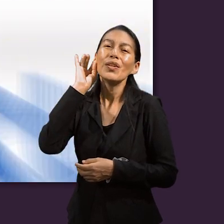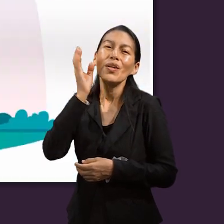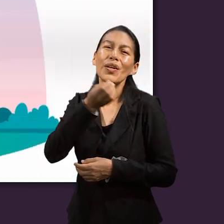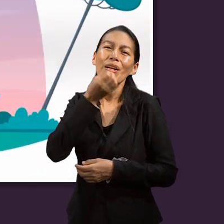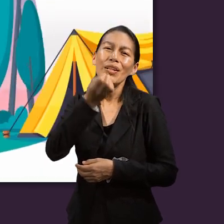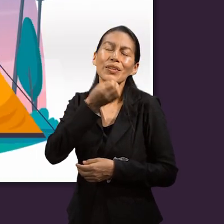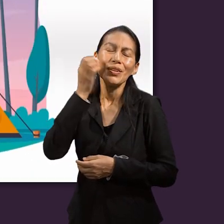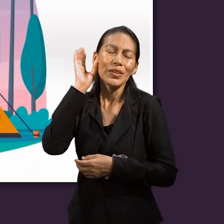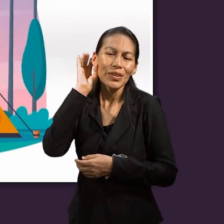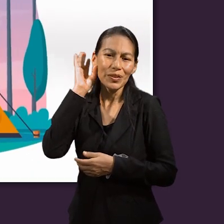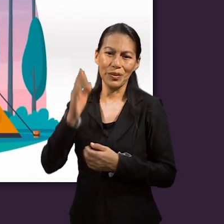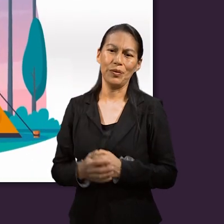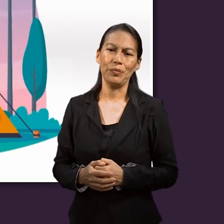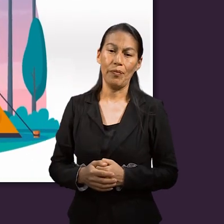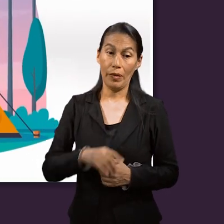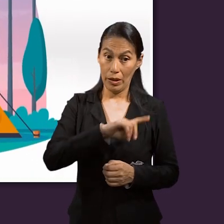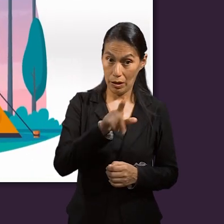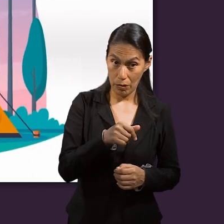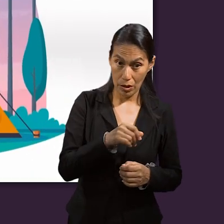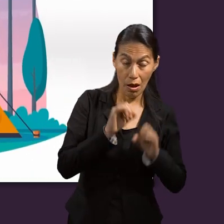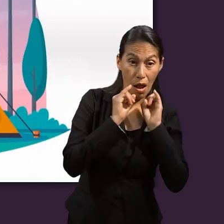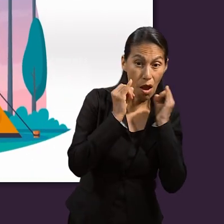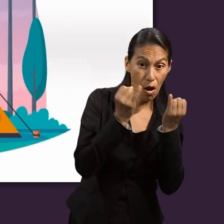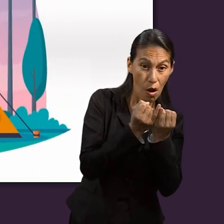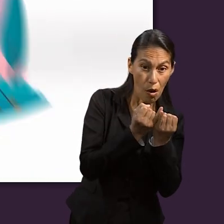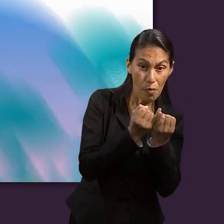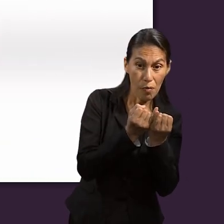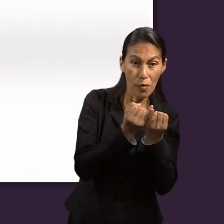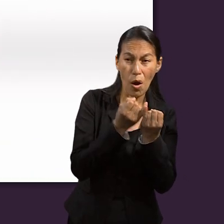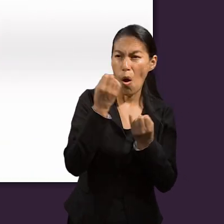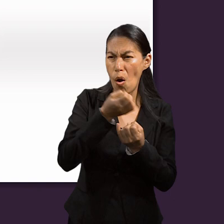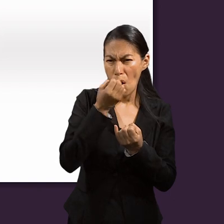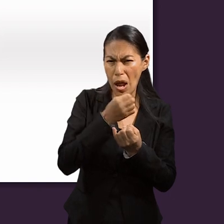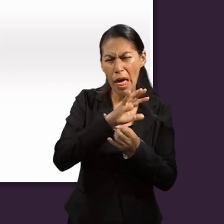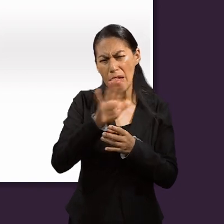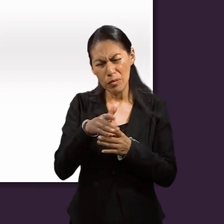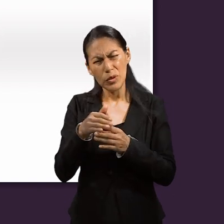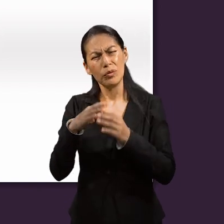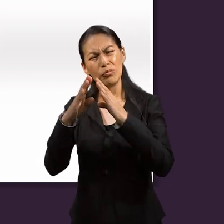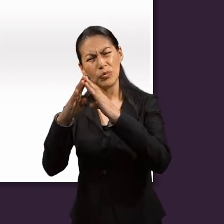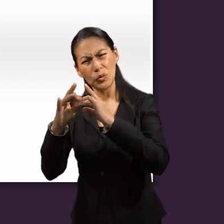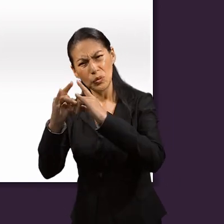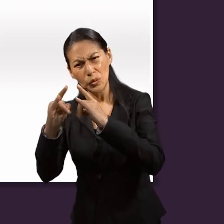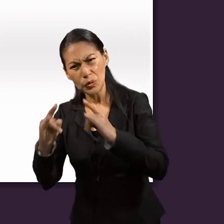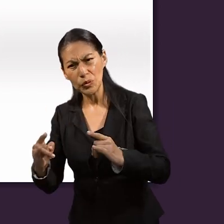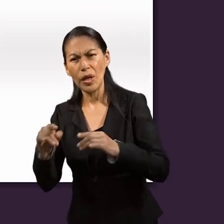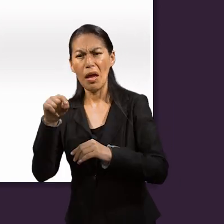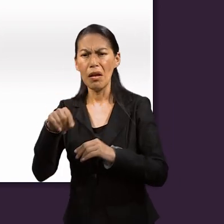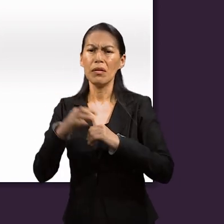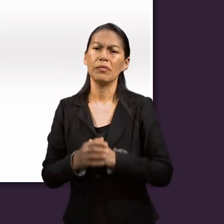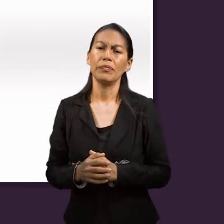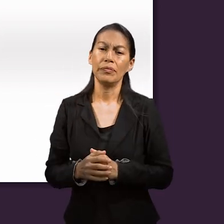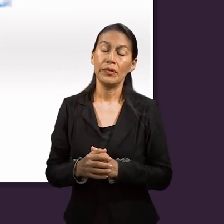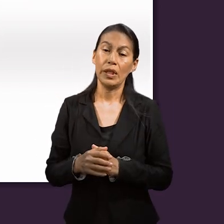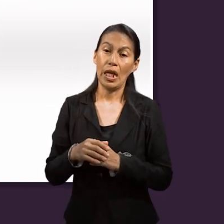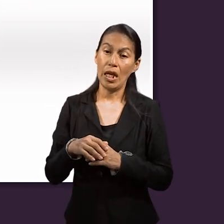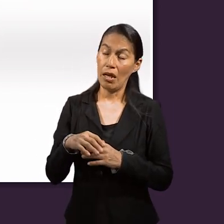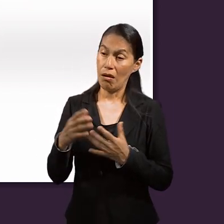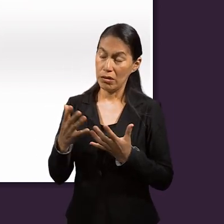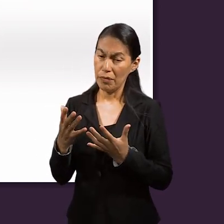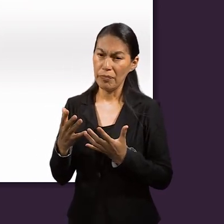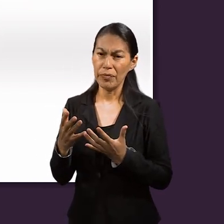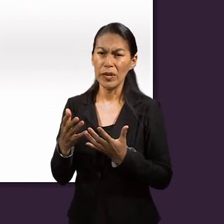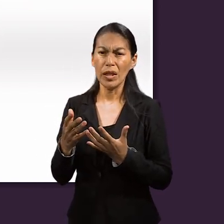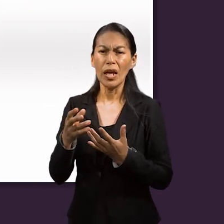jacob acampa para pasar la noche sin embargo antes de retirarse deja con vuelve a actuar de este modo